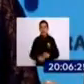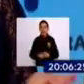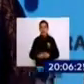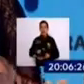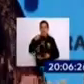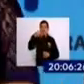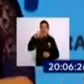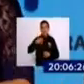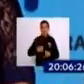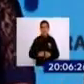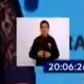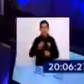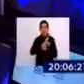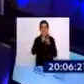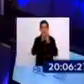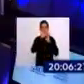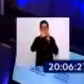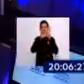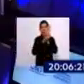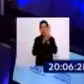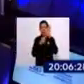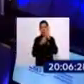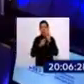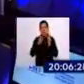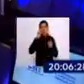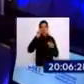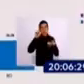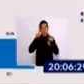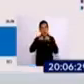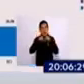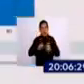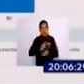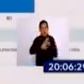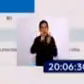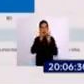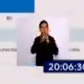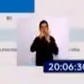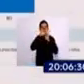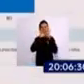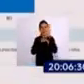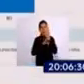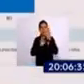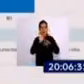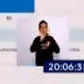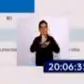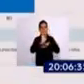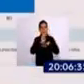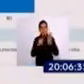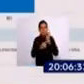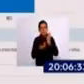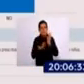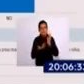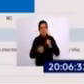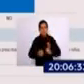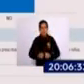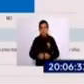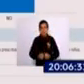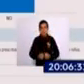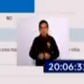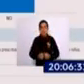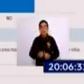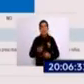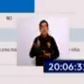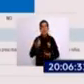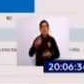de referéndum. ¿Está usted de acuerdo con enmendar la Constitución de la República del Ecuador para que